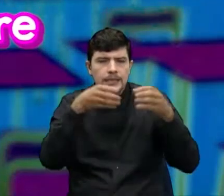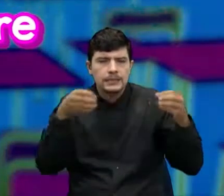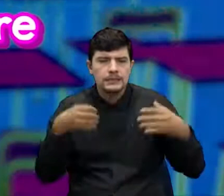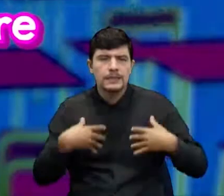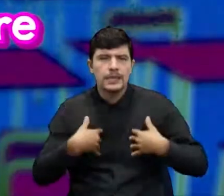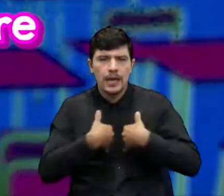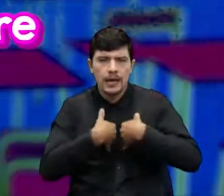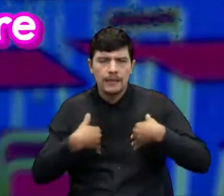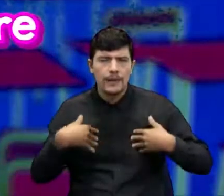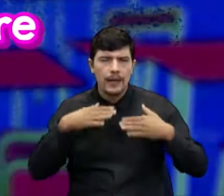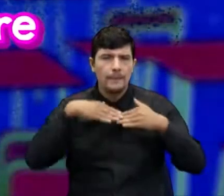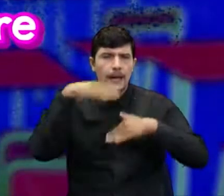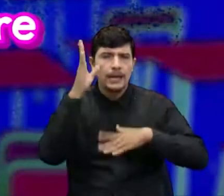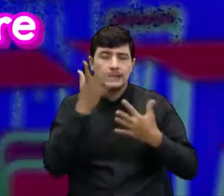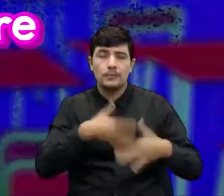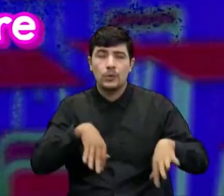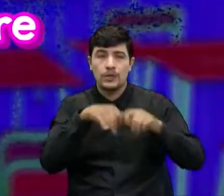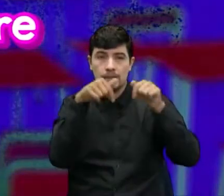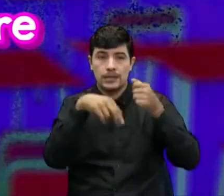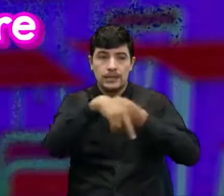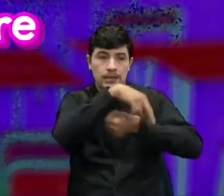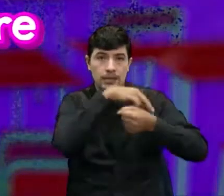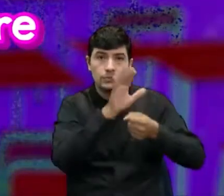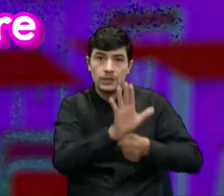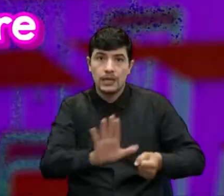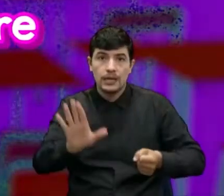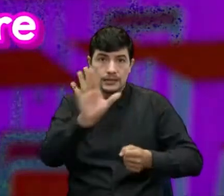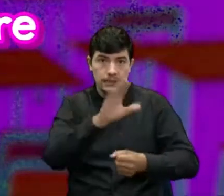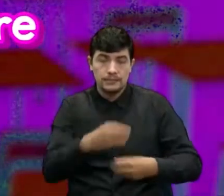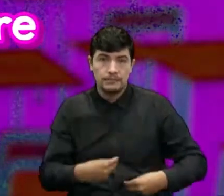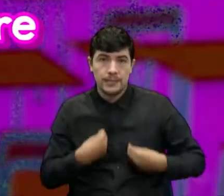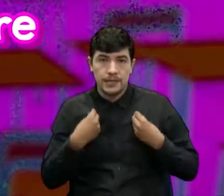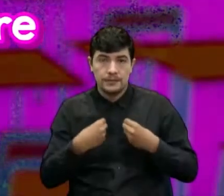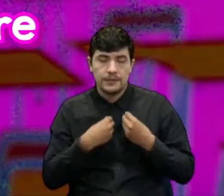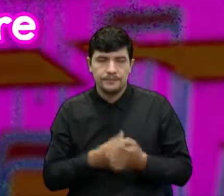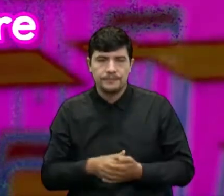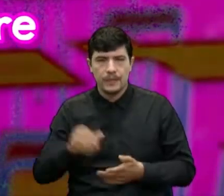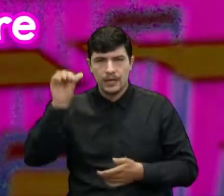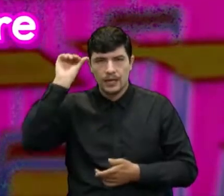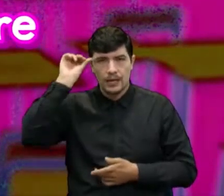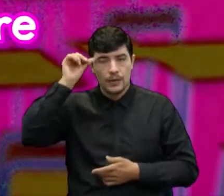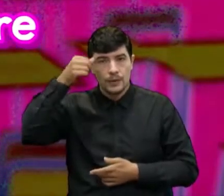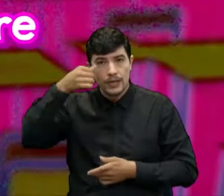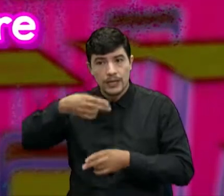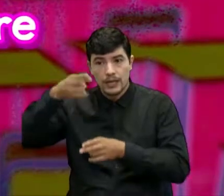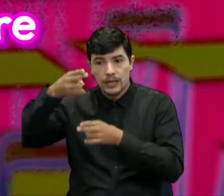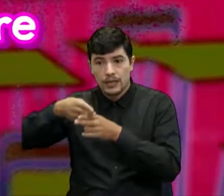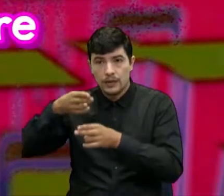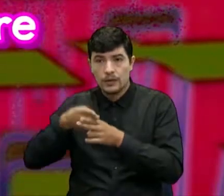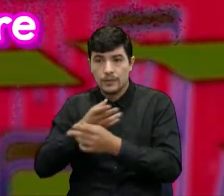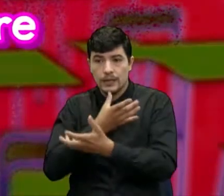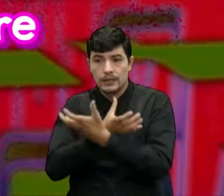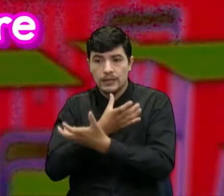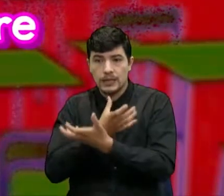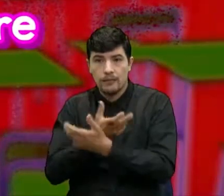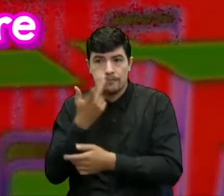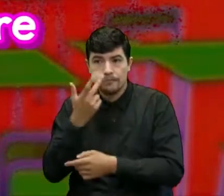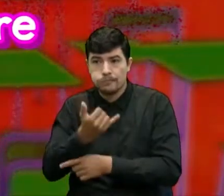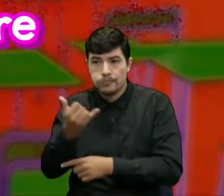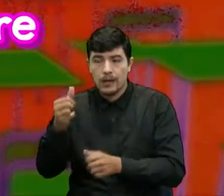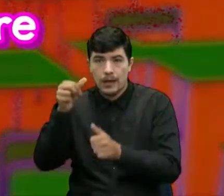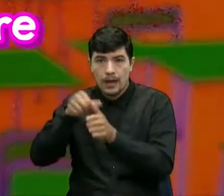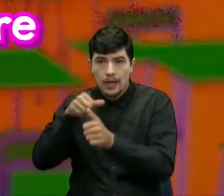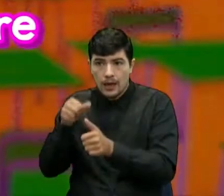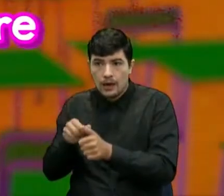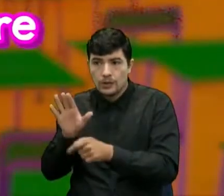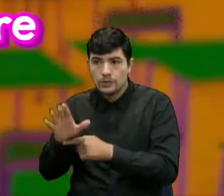representativas De la región región Donde viven Cierto No olviden colocar El nombre científico De cada uno